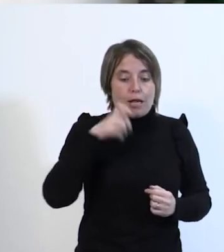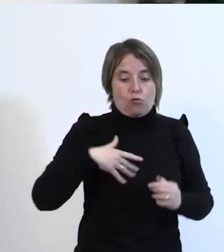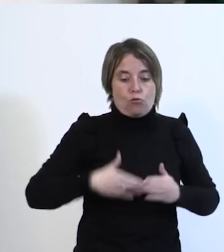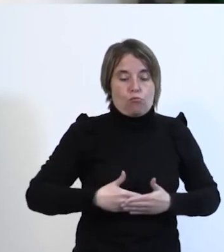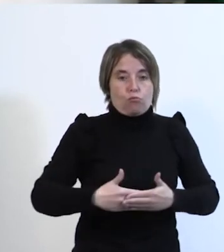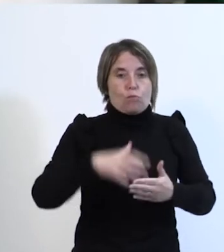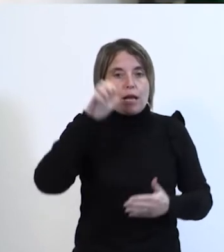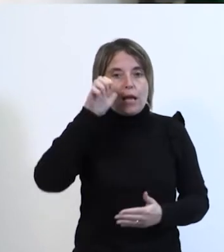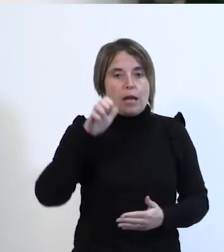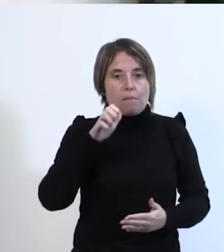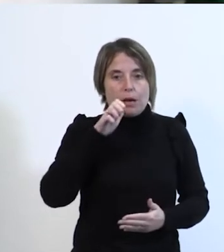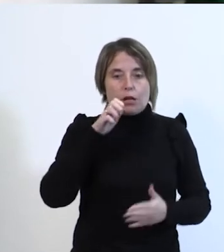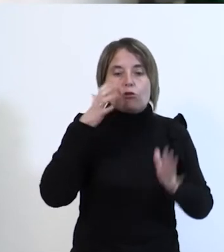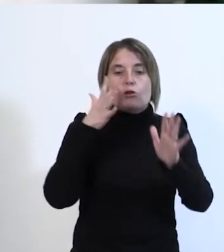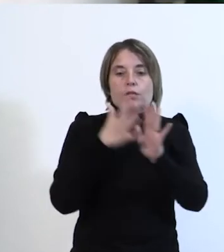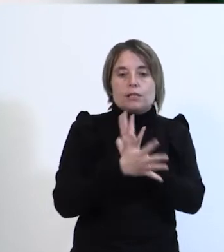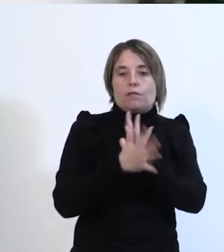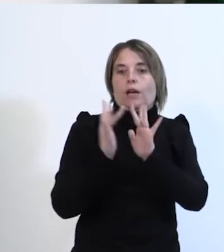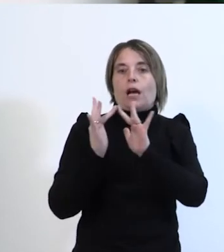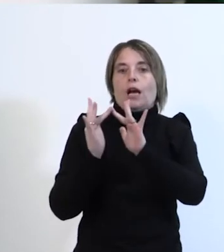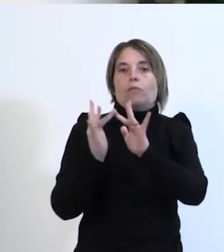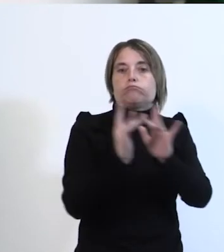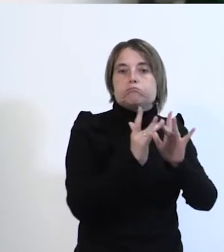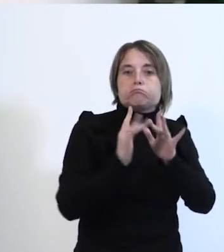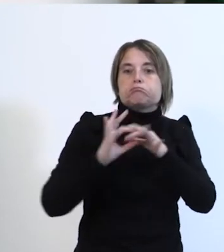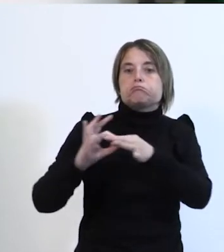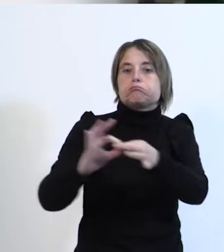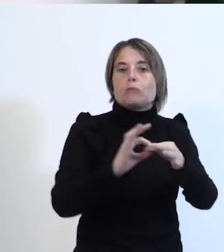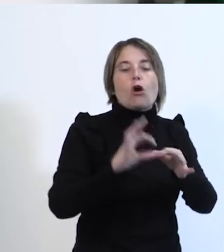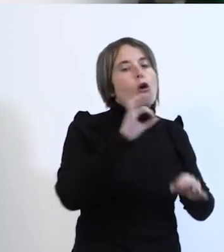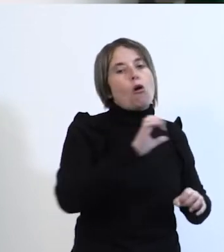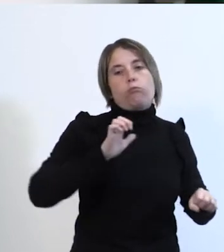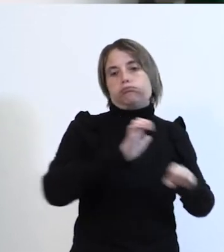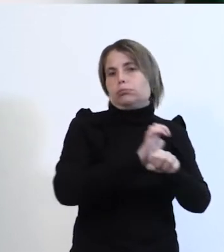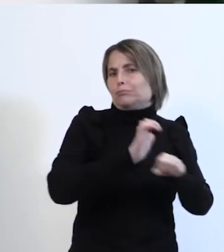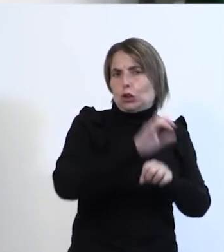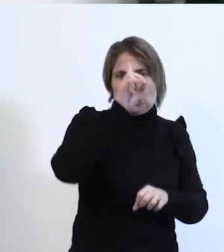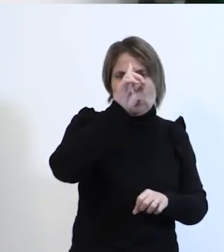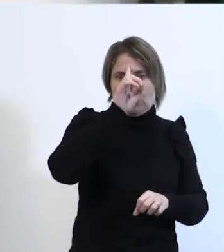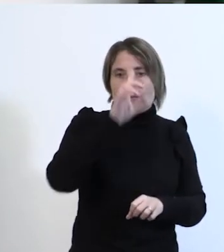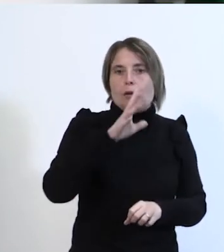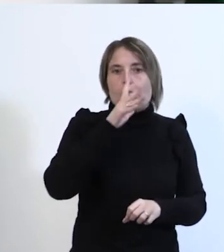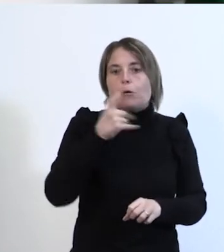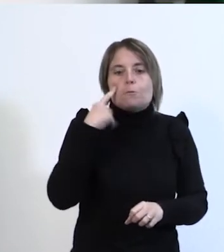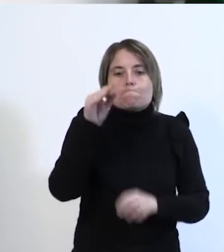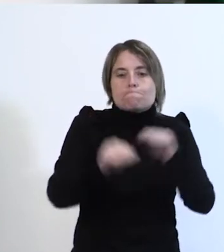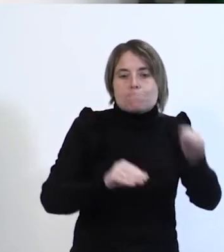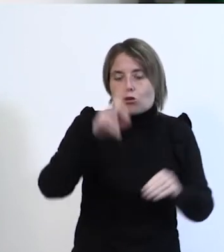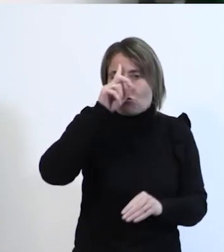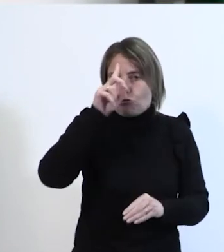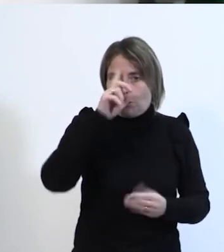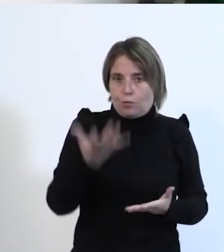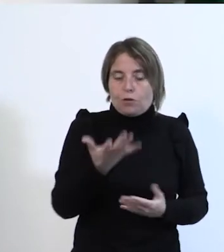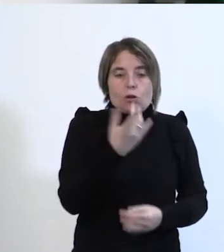que ella estaba viviendo fue producto de una relación consensuada o violenta, porque no supimos,